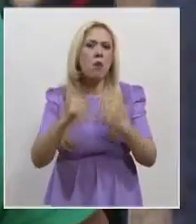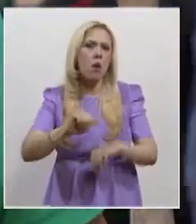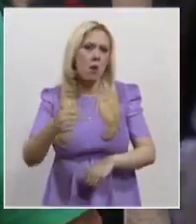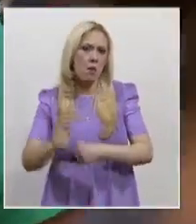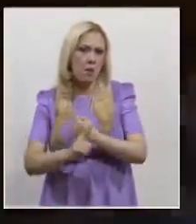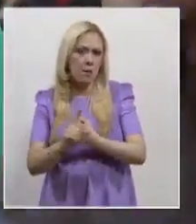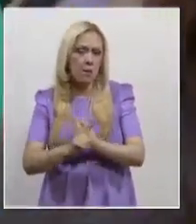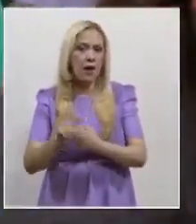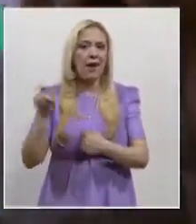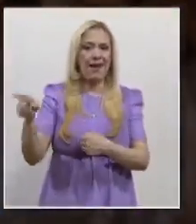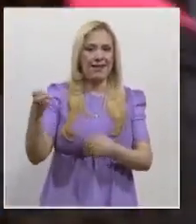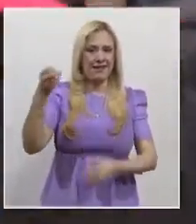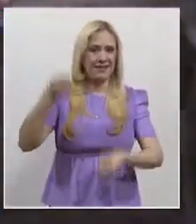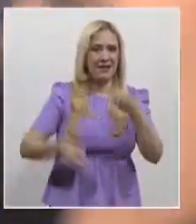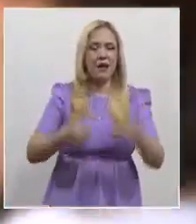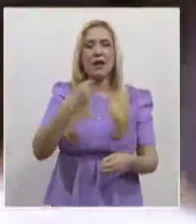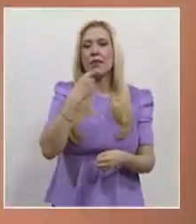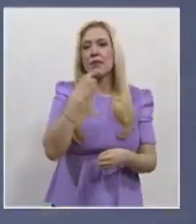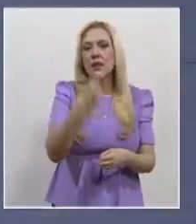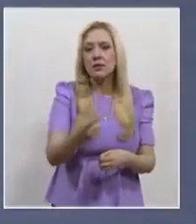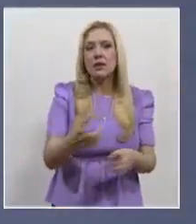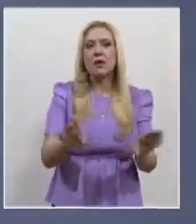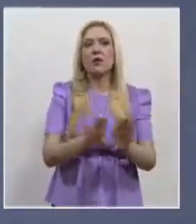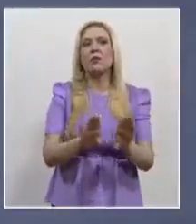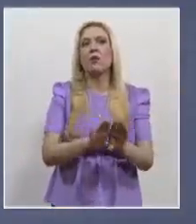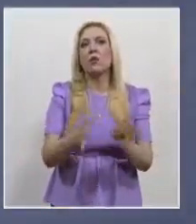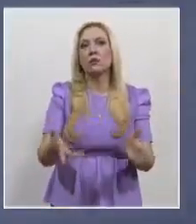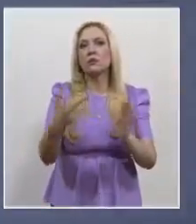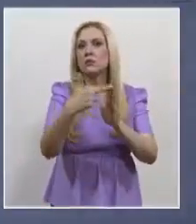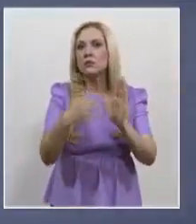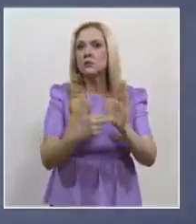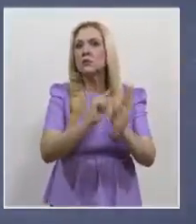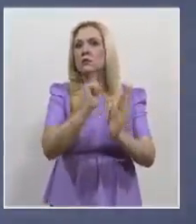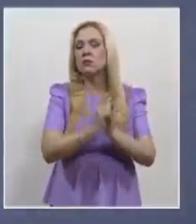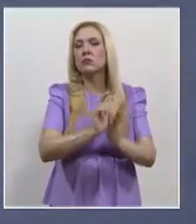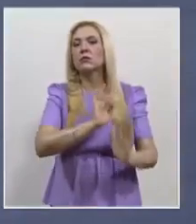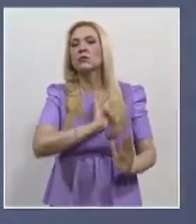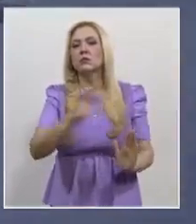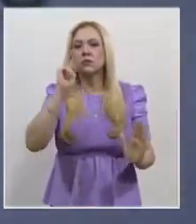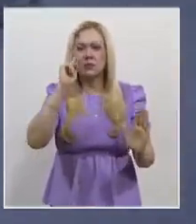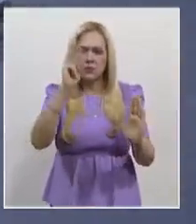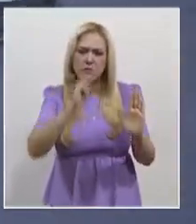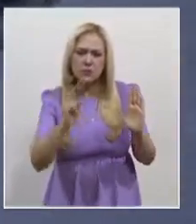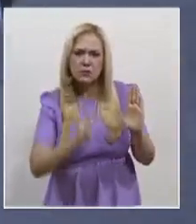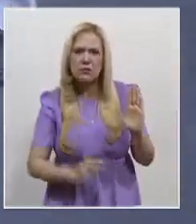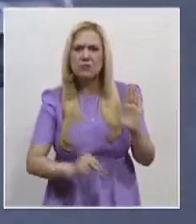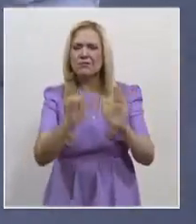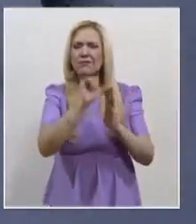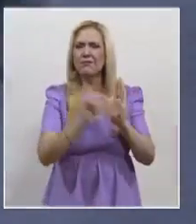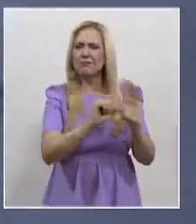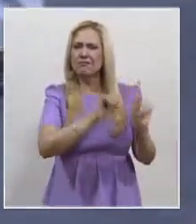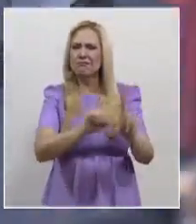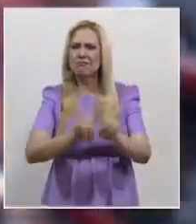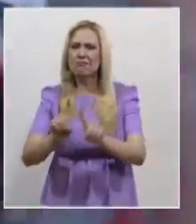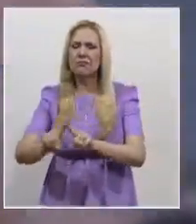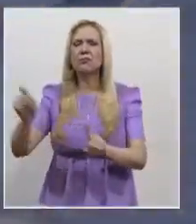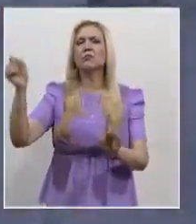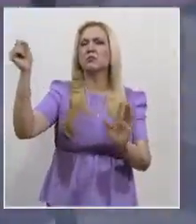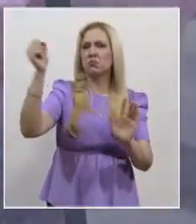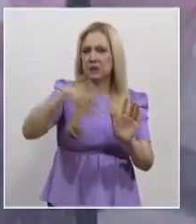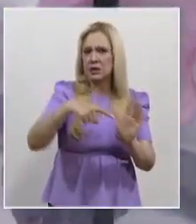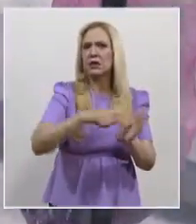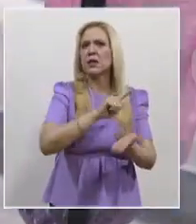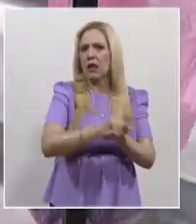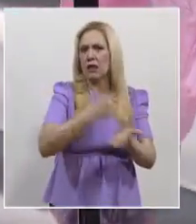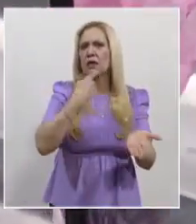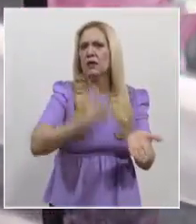La sala explicó que los supuestos y las consecuencias de la norma pueden indicarse en diversos artículos del mismo ordenamiento.